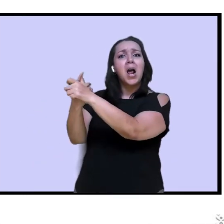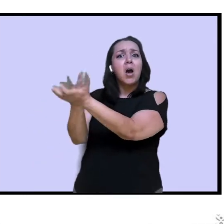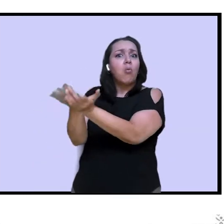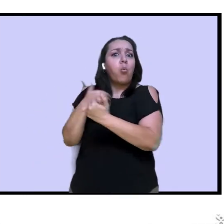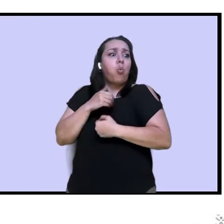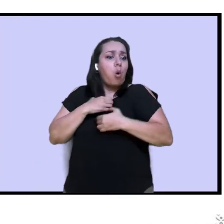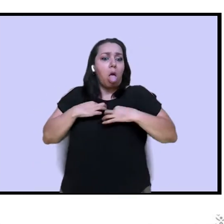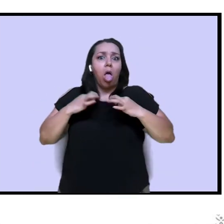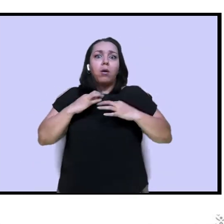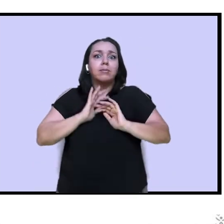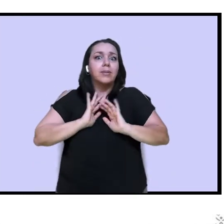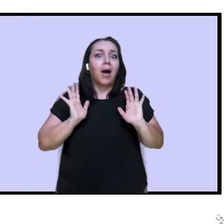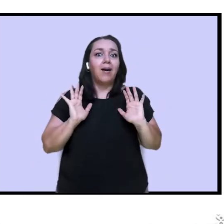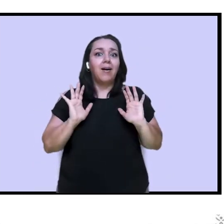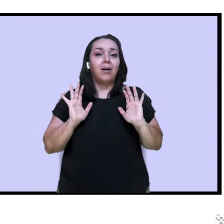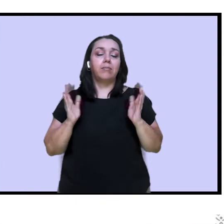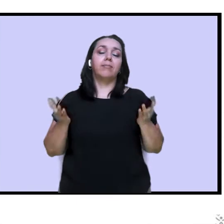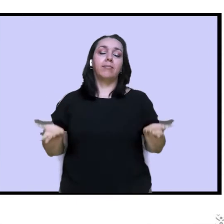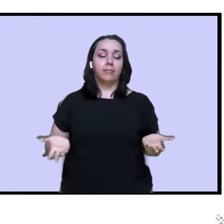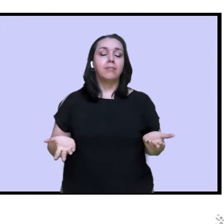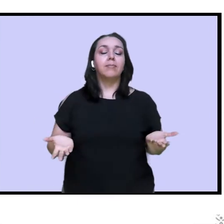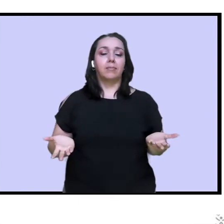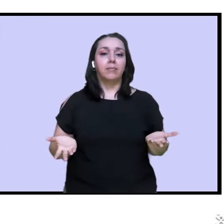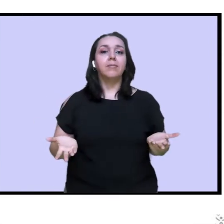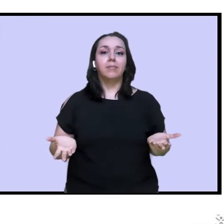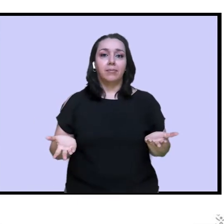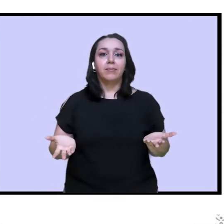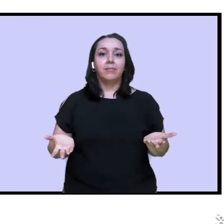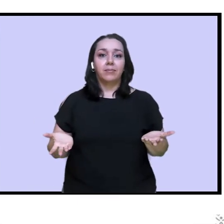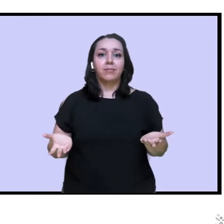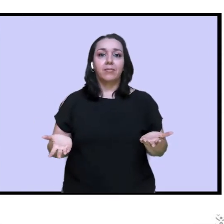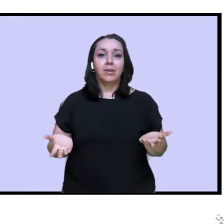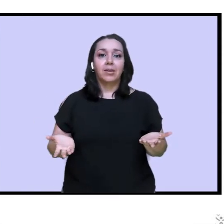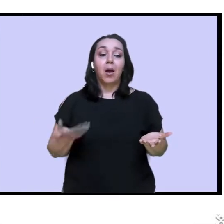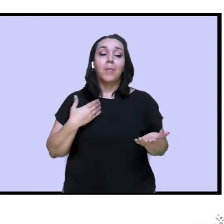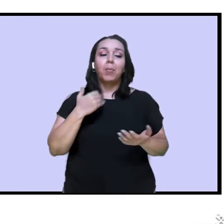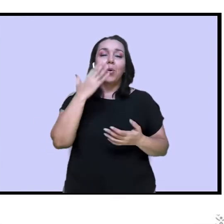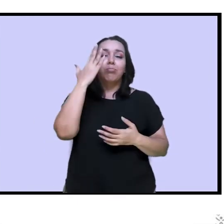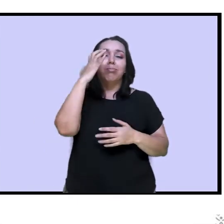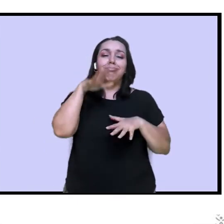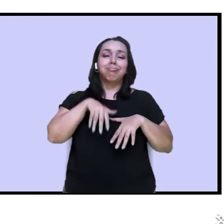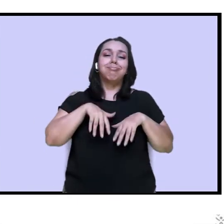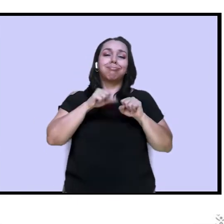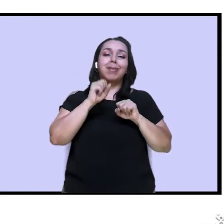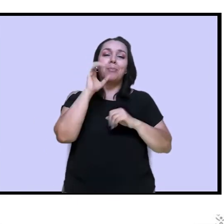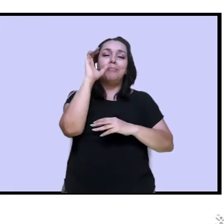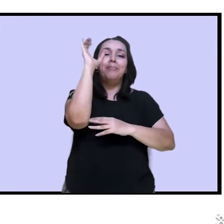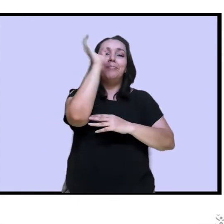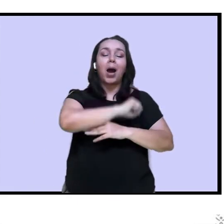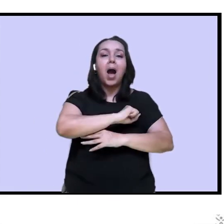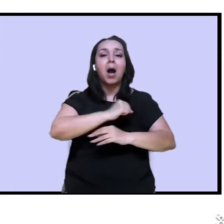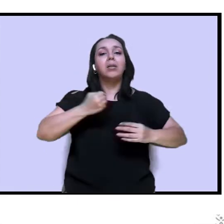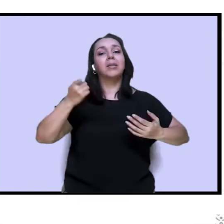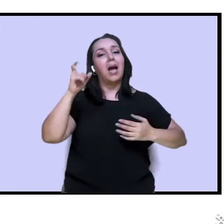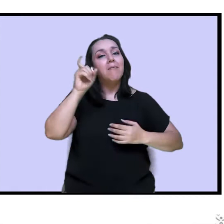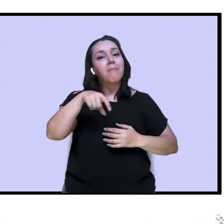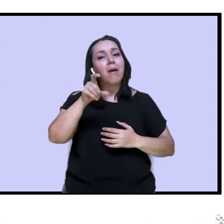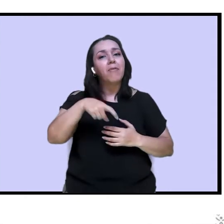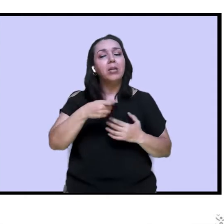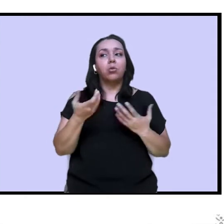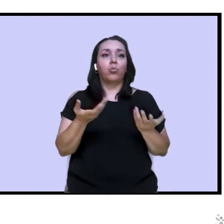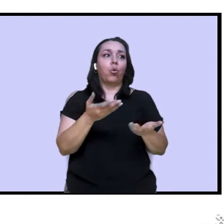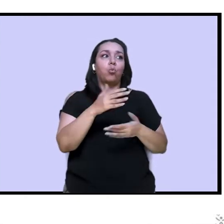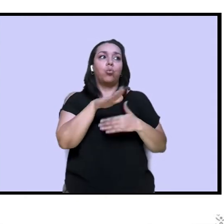con tal vez lo que tenga puesto. Entonces, por eso hay que tomar en cuenta que no